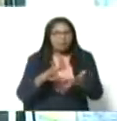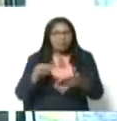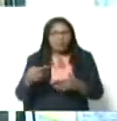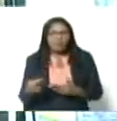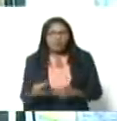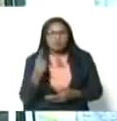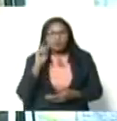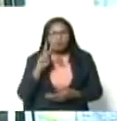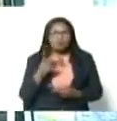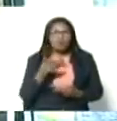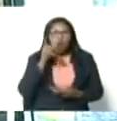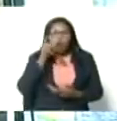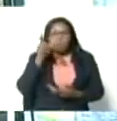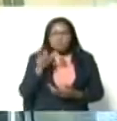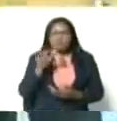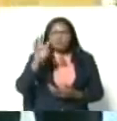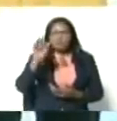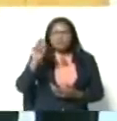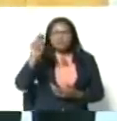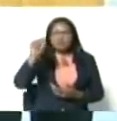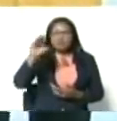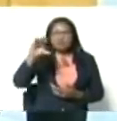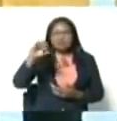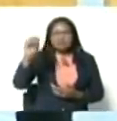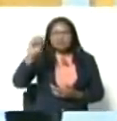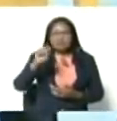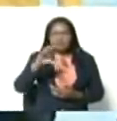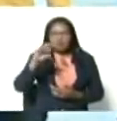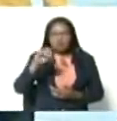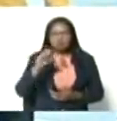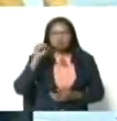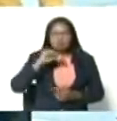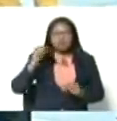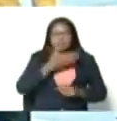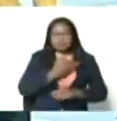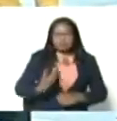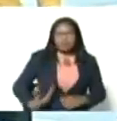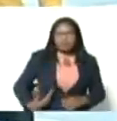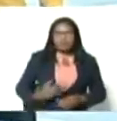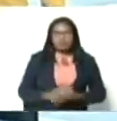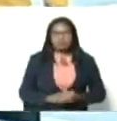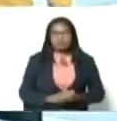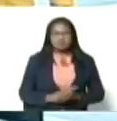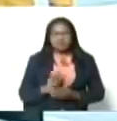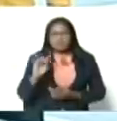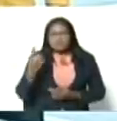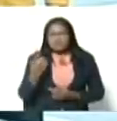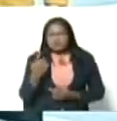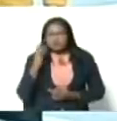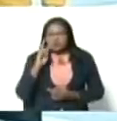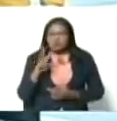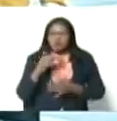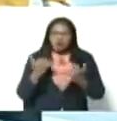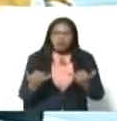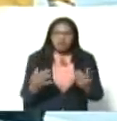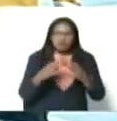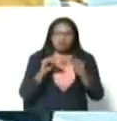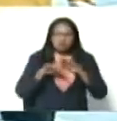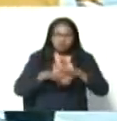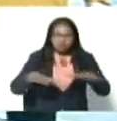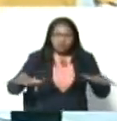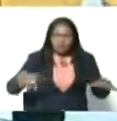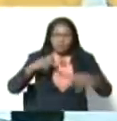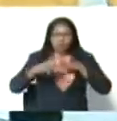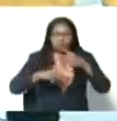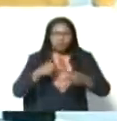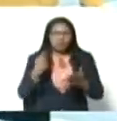Vamos a ver la palabra a Francisco Omaña. Adelante, Omaña. Así es, presidente, gracias. Bueno, primero que nada podemos ver aquí todo lo que son los procesos